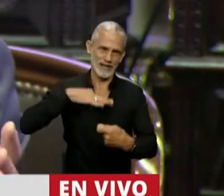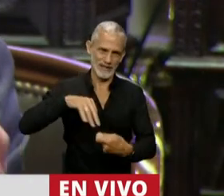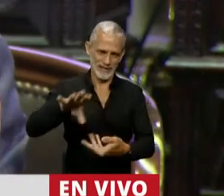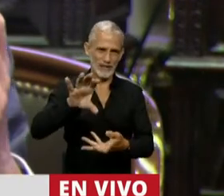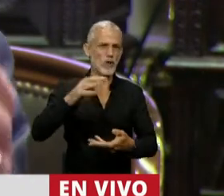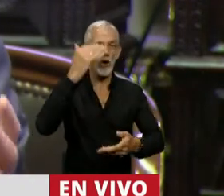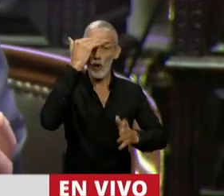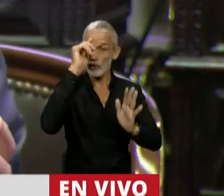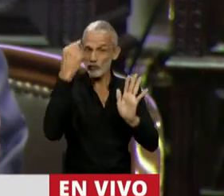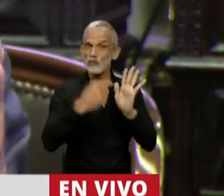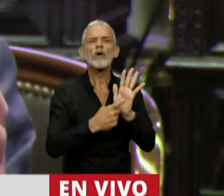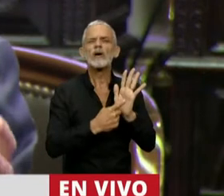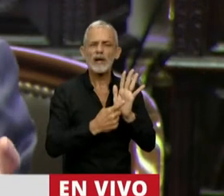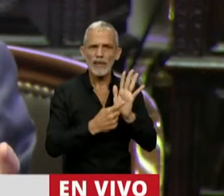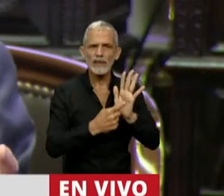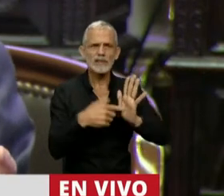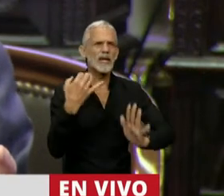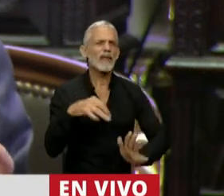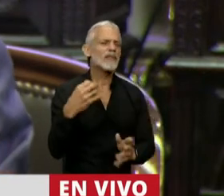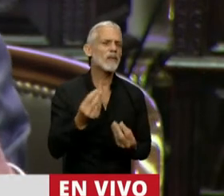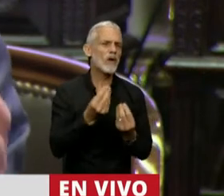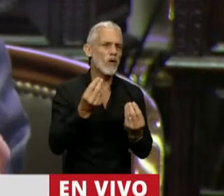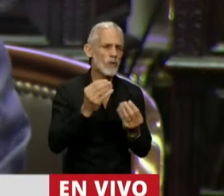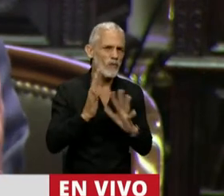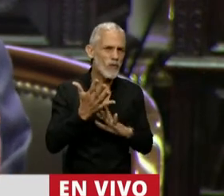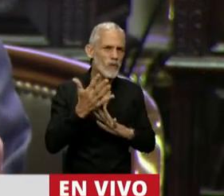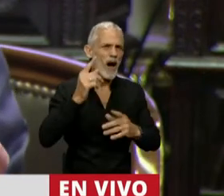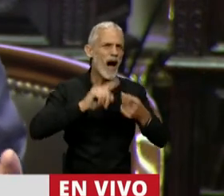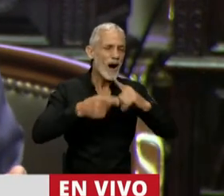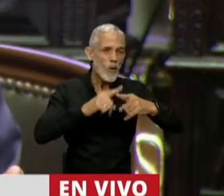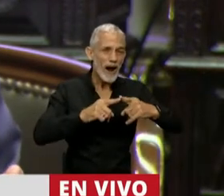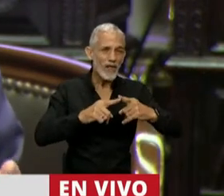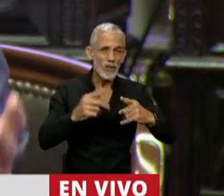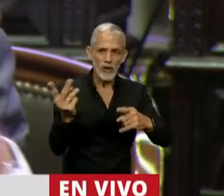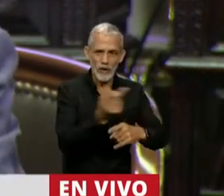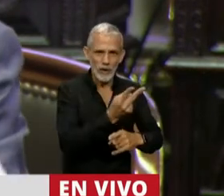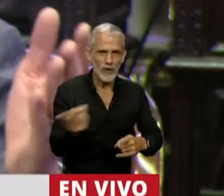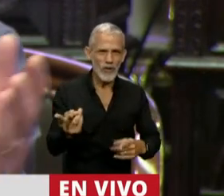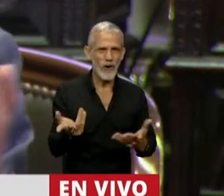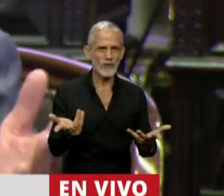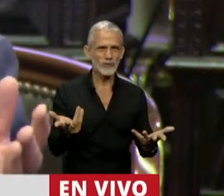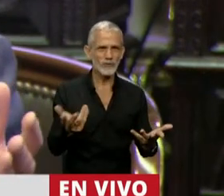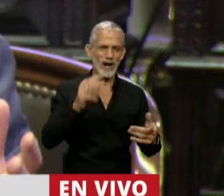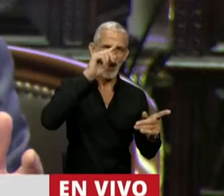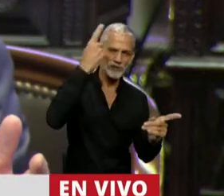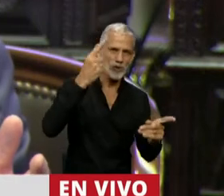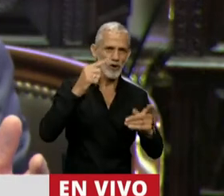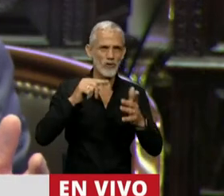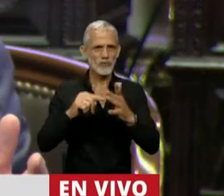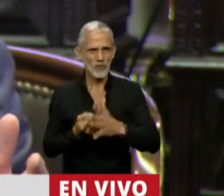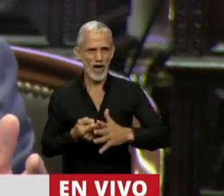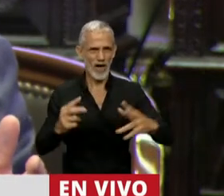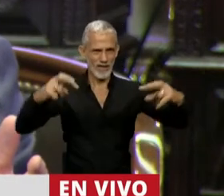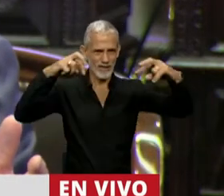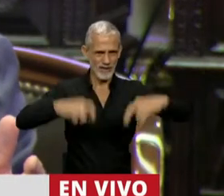Constitución? En primer lugar, que esto tiene que hacerse y acordarse mediante acuerdos entre las jurisdicciones